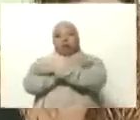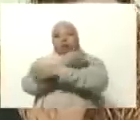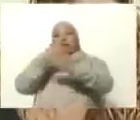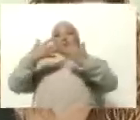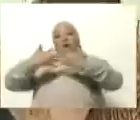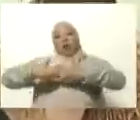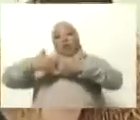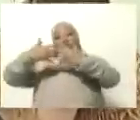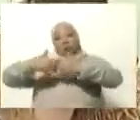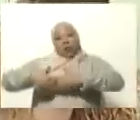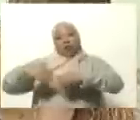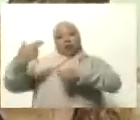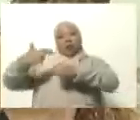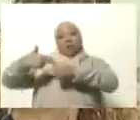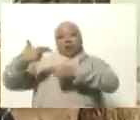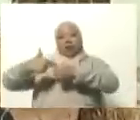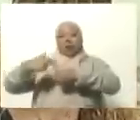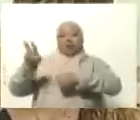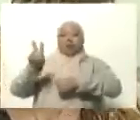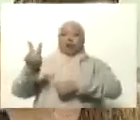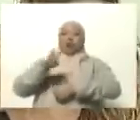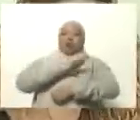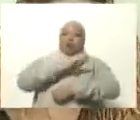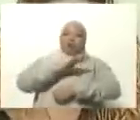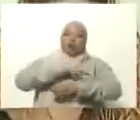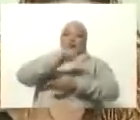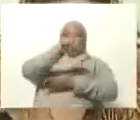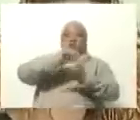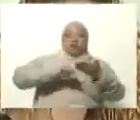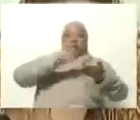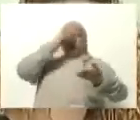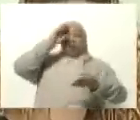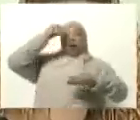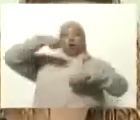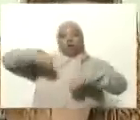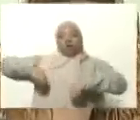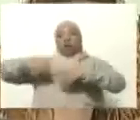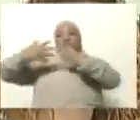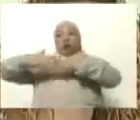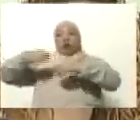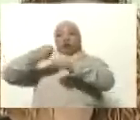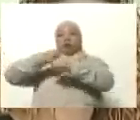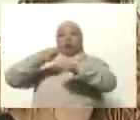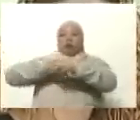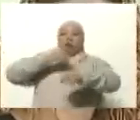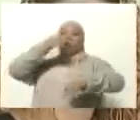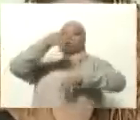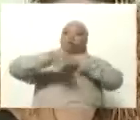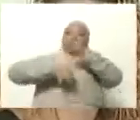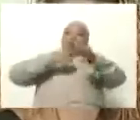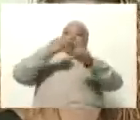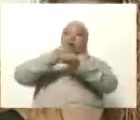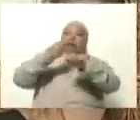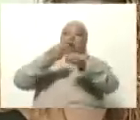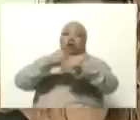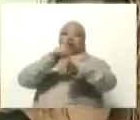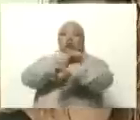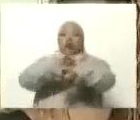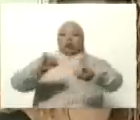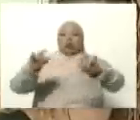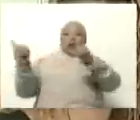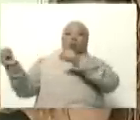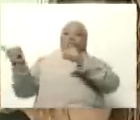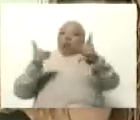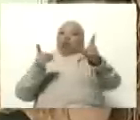PDVSA por la firma del acuerdo con Chevron y también se explicó desde esta jornada que continúa el